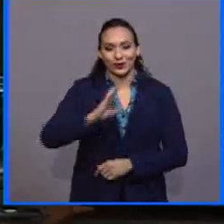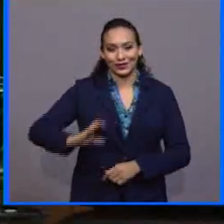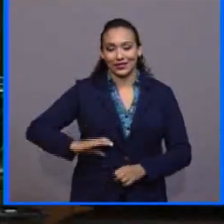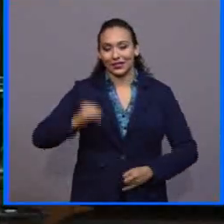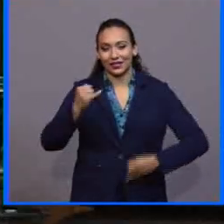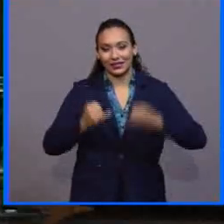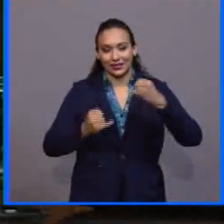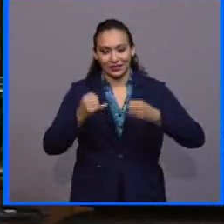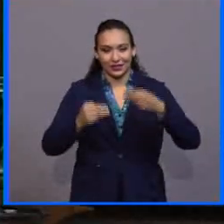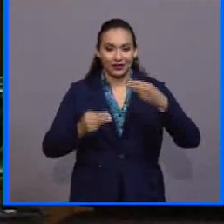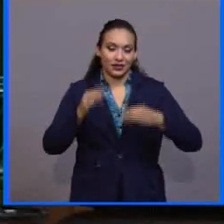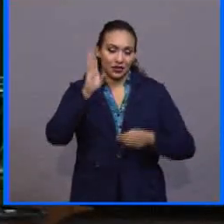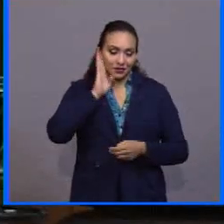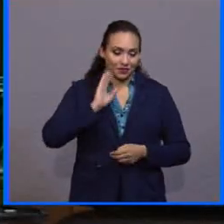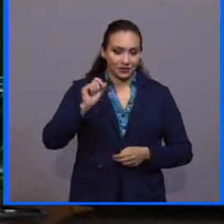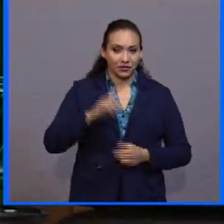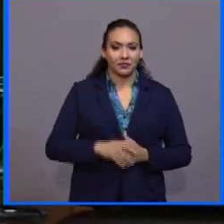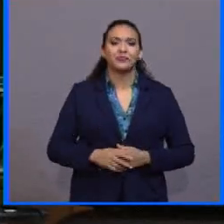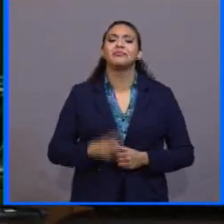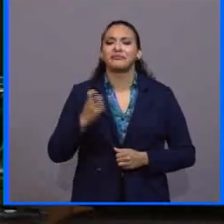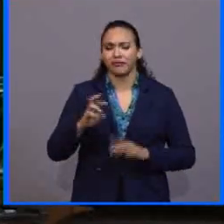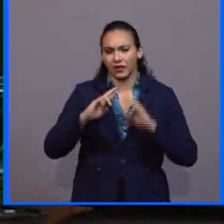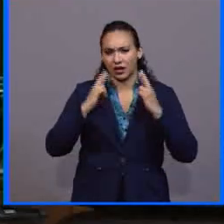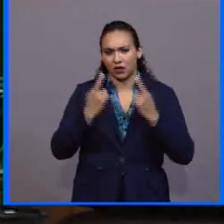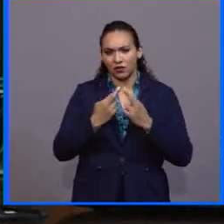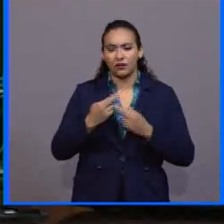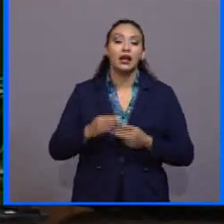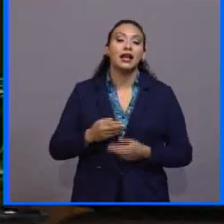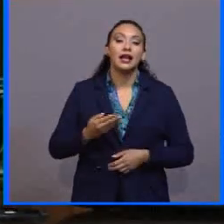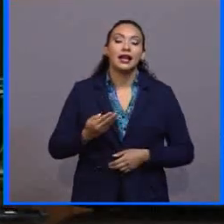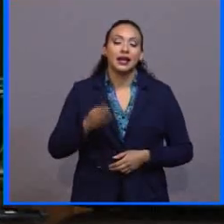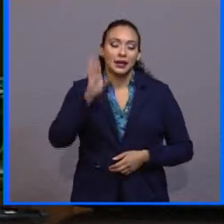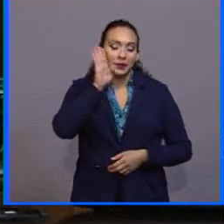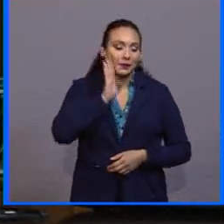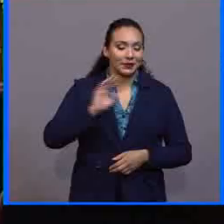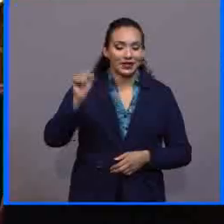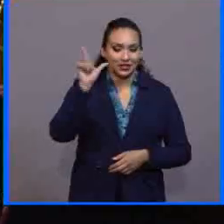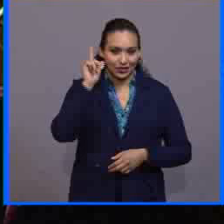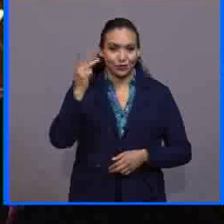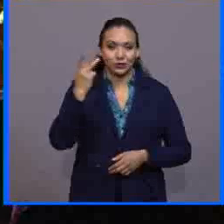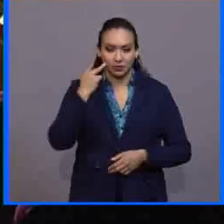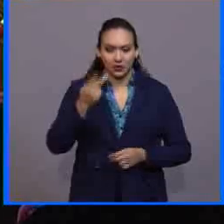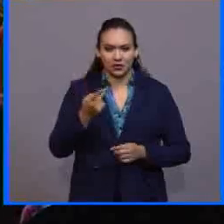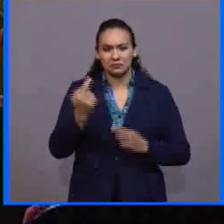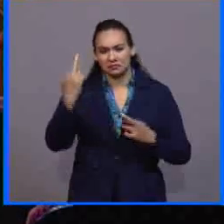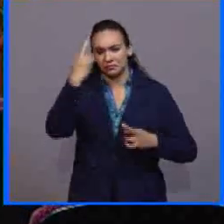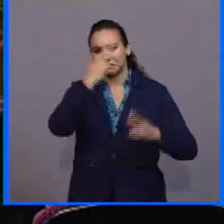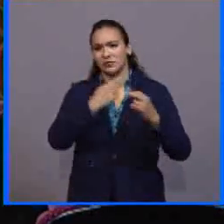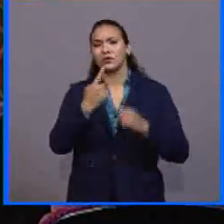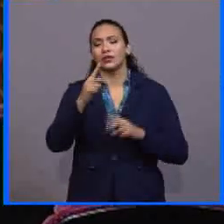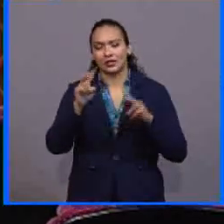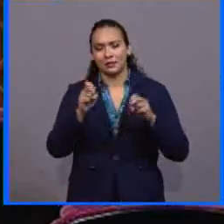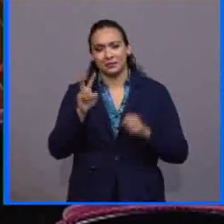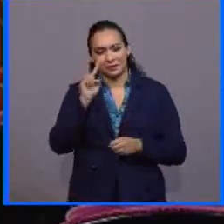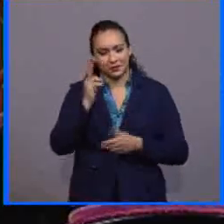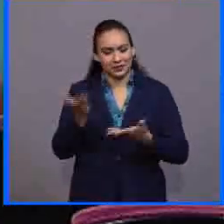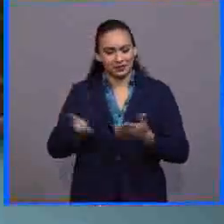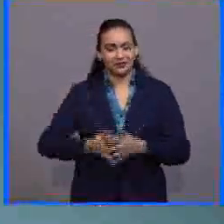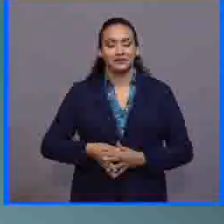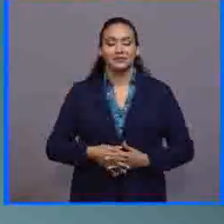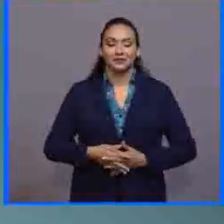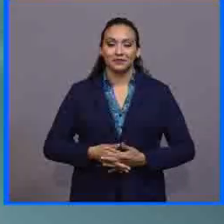del Poder Judicial de la Federación. En esta sesión, la ministra presidenta Norma Lucía Piña Hernández emitió su criterio respecto a estos asuntos.